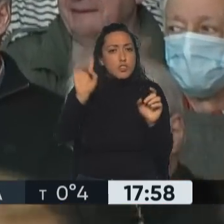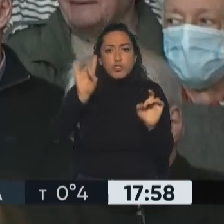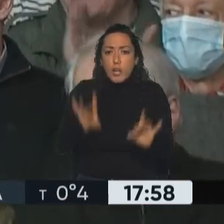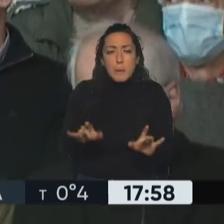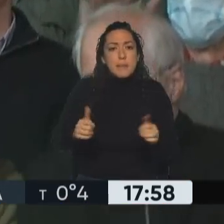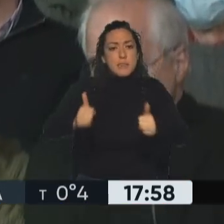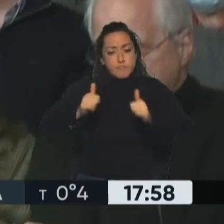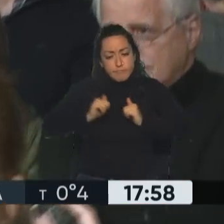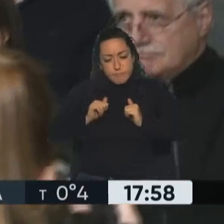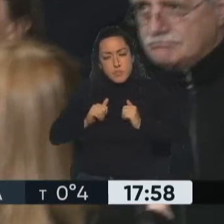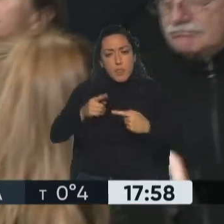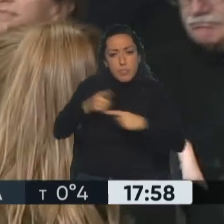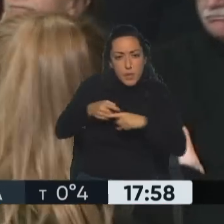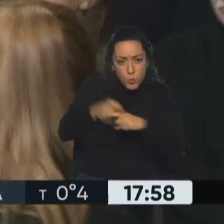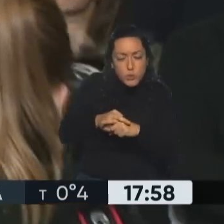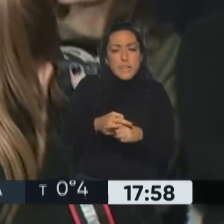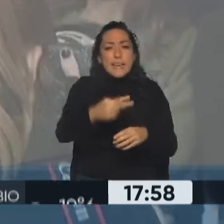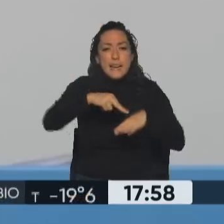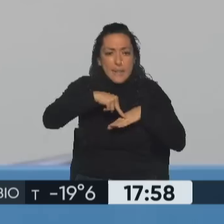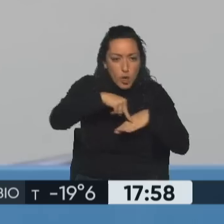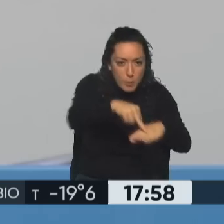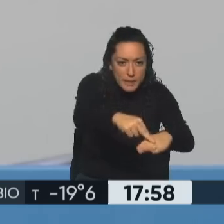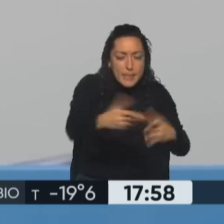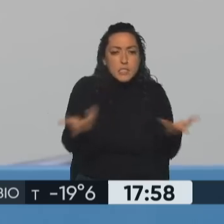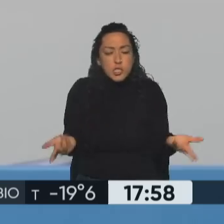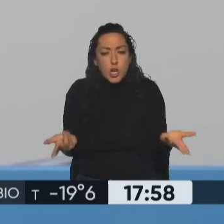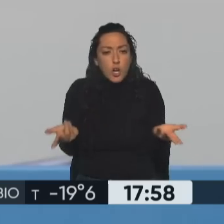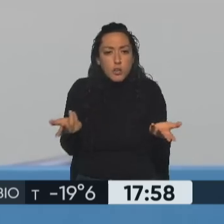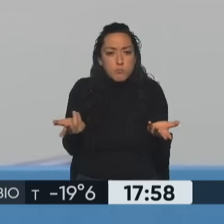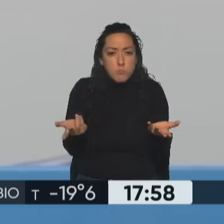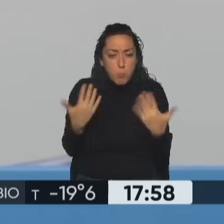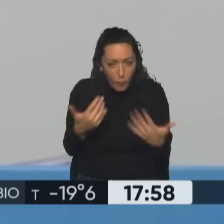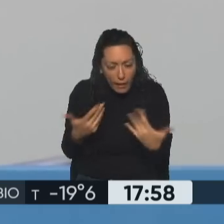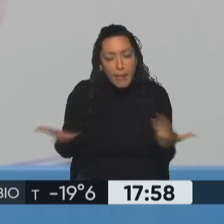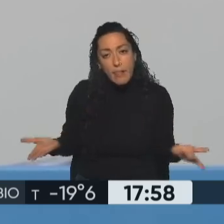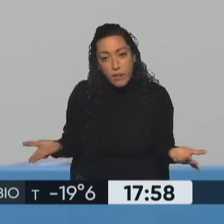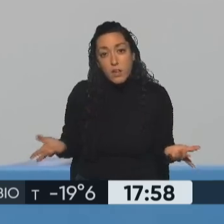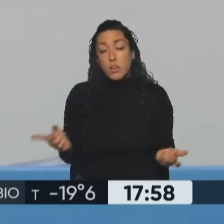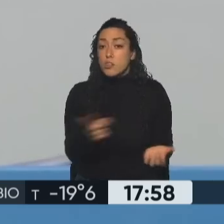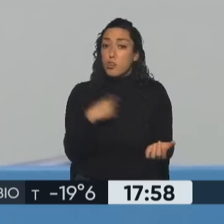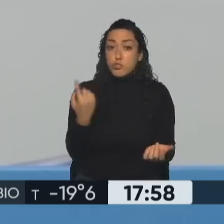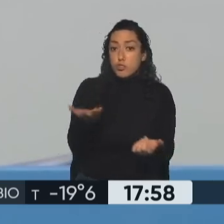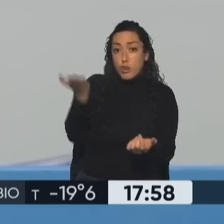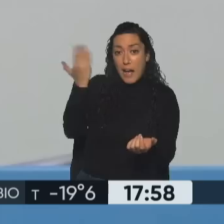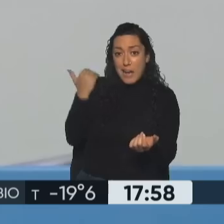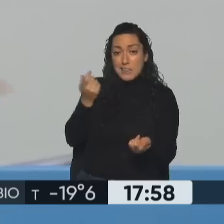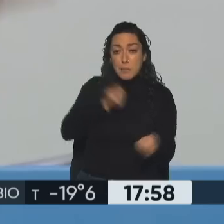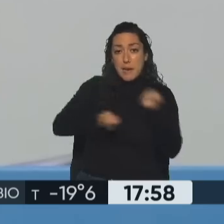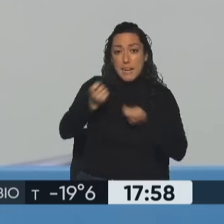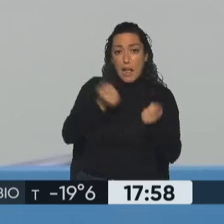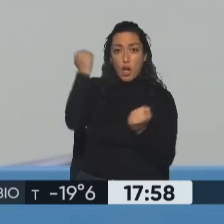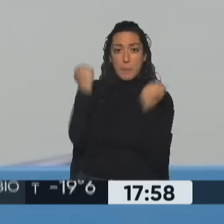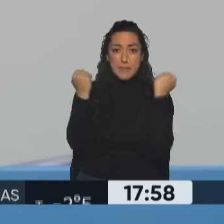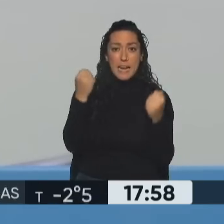discutirles, sugerirles orientaciones. Se puede hacer. Fíjense, nosotros no teníamos acceso a los mercados de